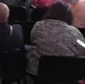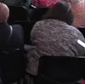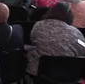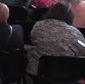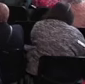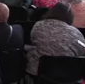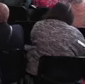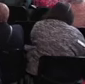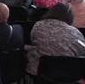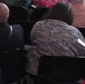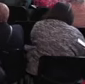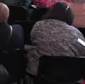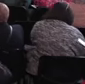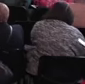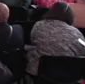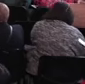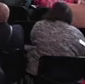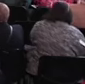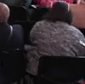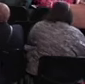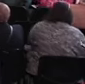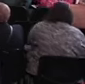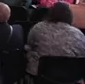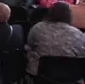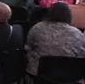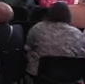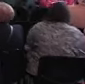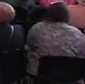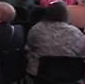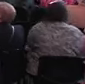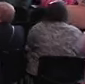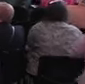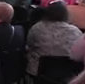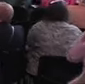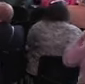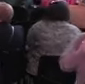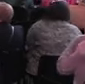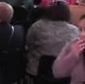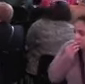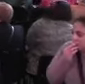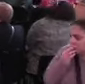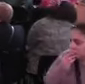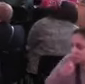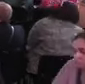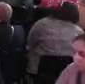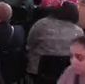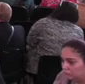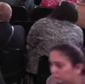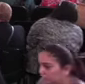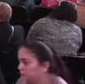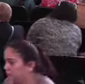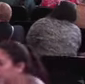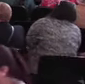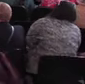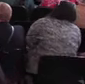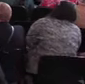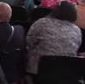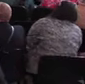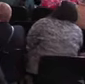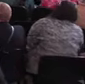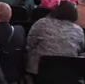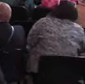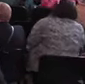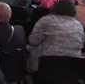Muy buenos días. En San Miguel, a 27 de abril de 2024, damos una